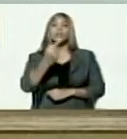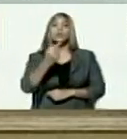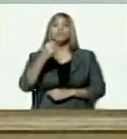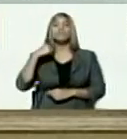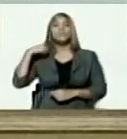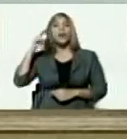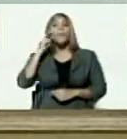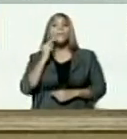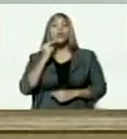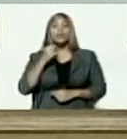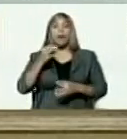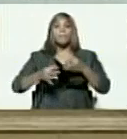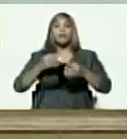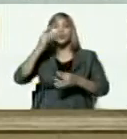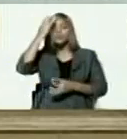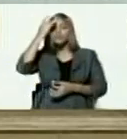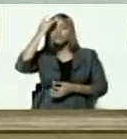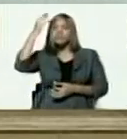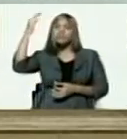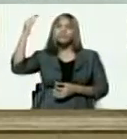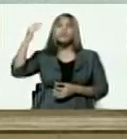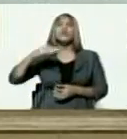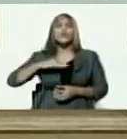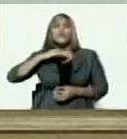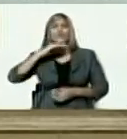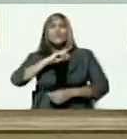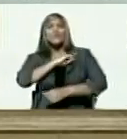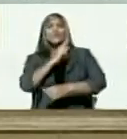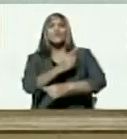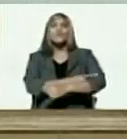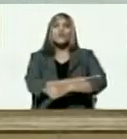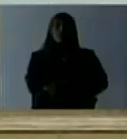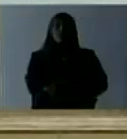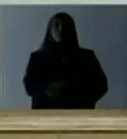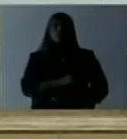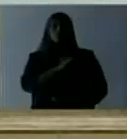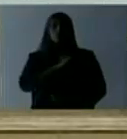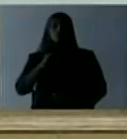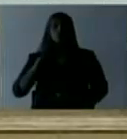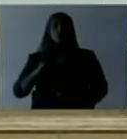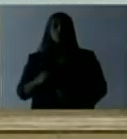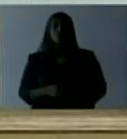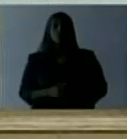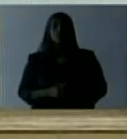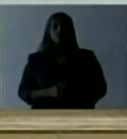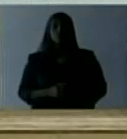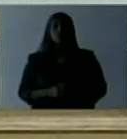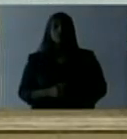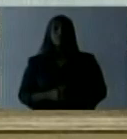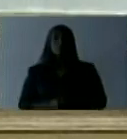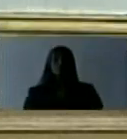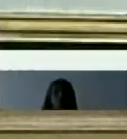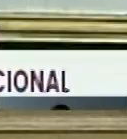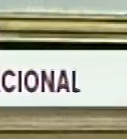Bolívar, con la suficiente fuerza, independencia y autonomía para que